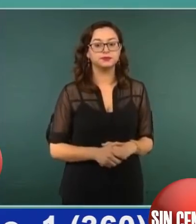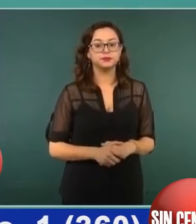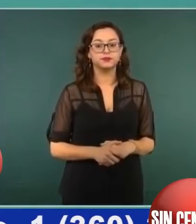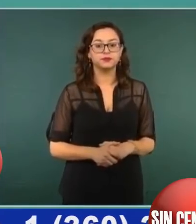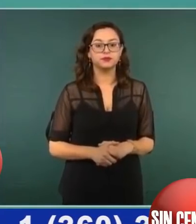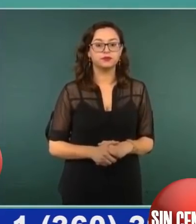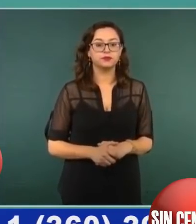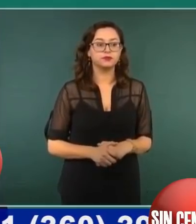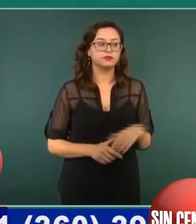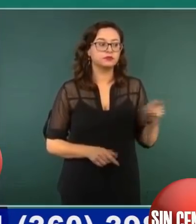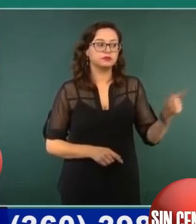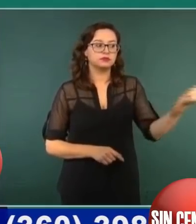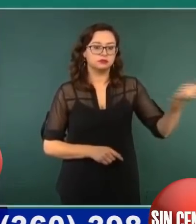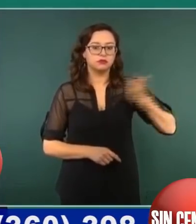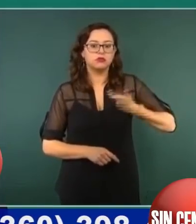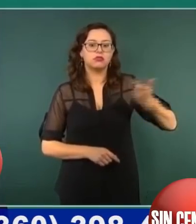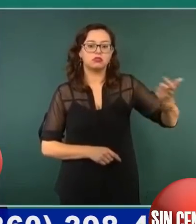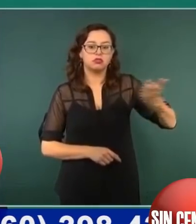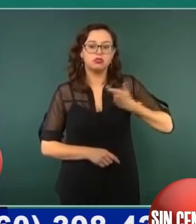porque todo era con dinero.